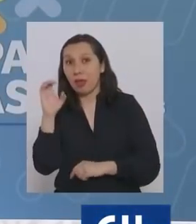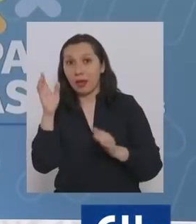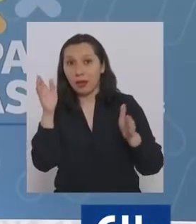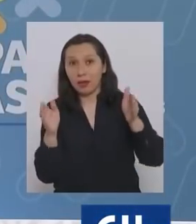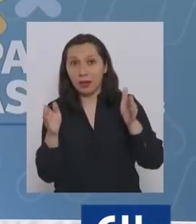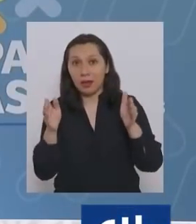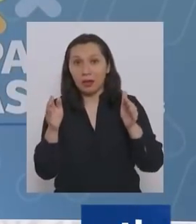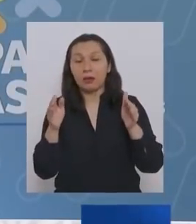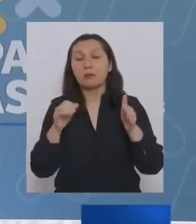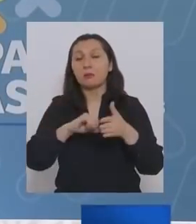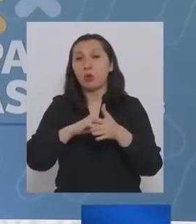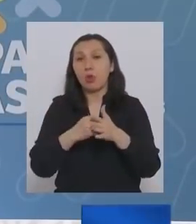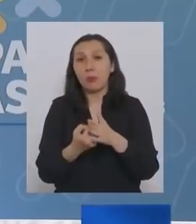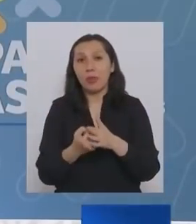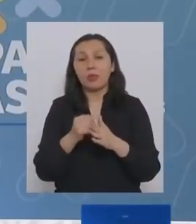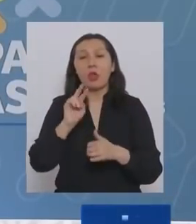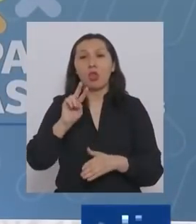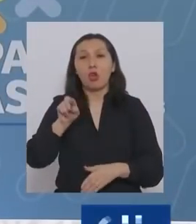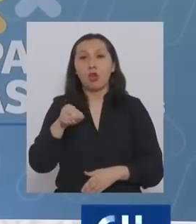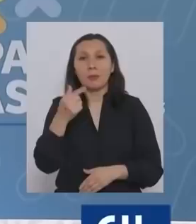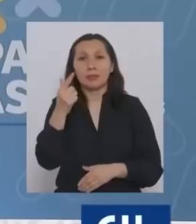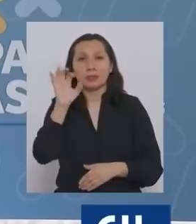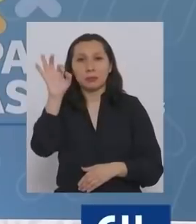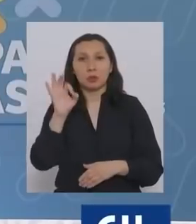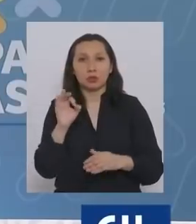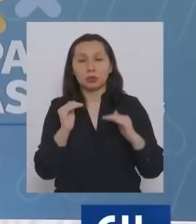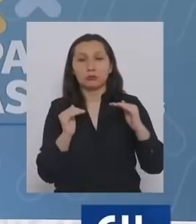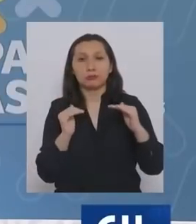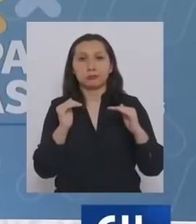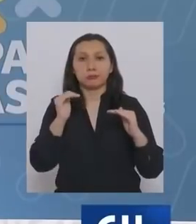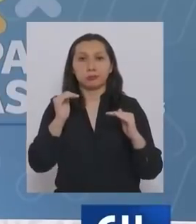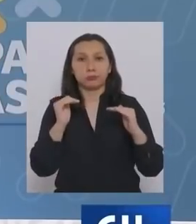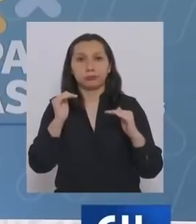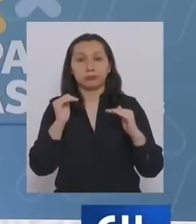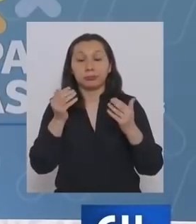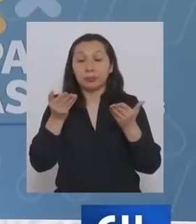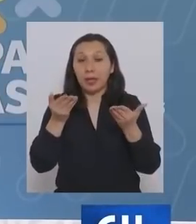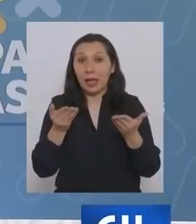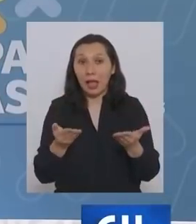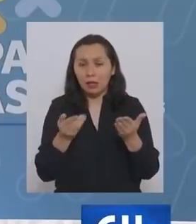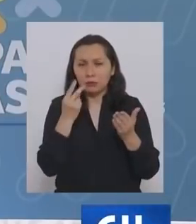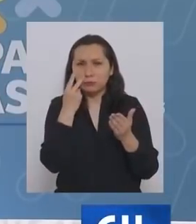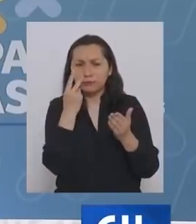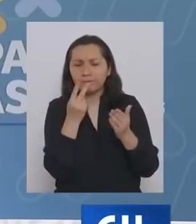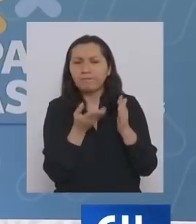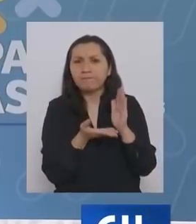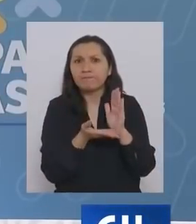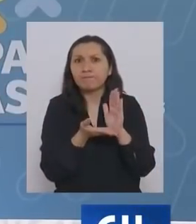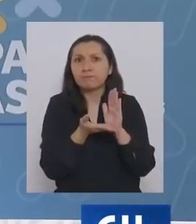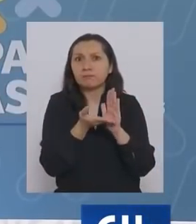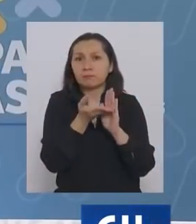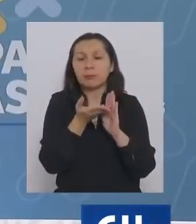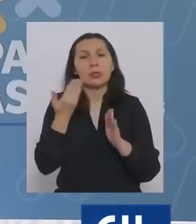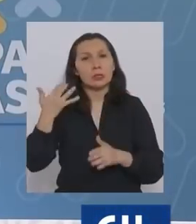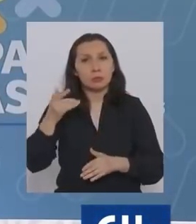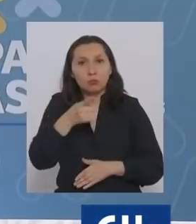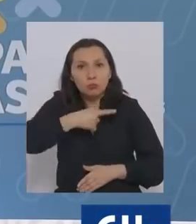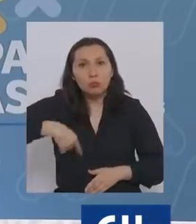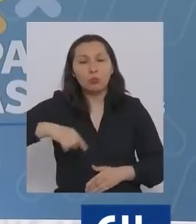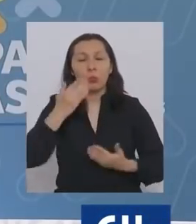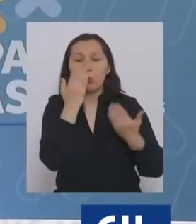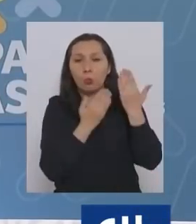promedio de positividad semanal fue de 2.7%. Es por este aumento que es fundamental que nos